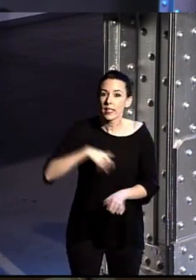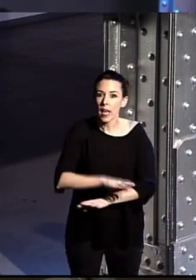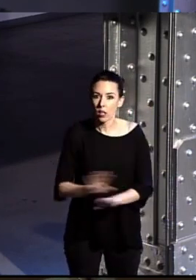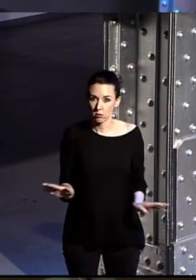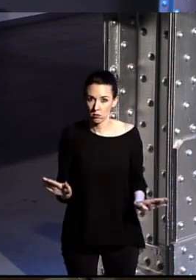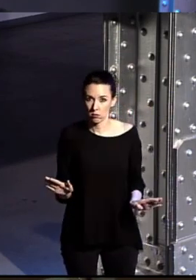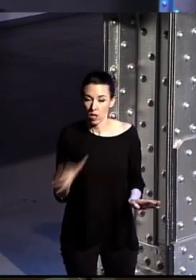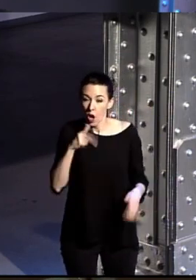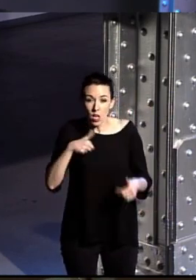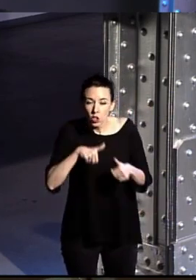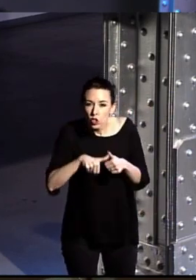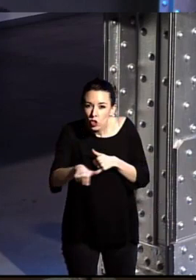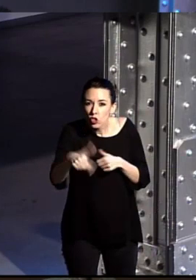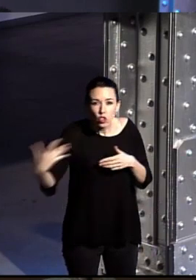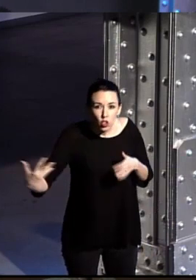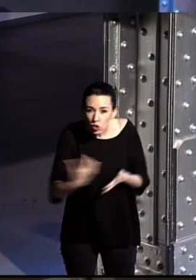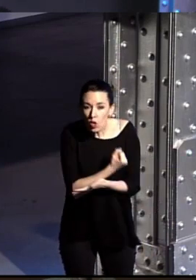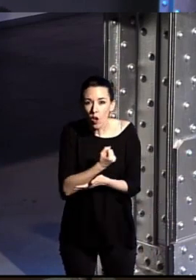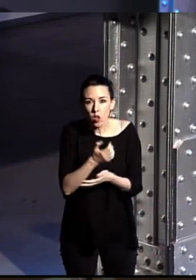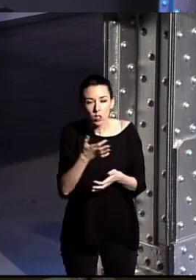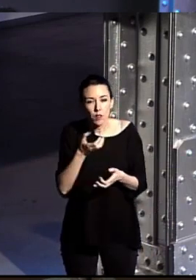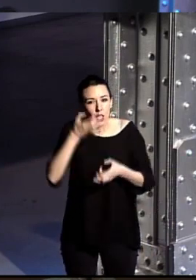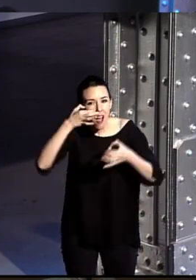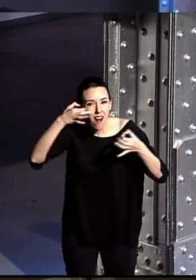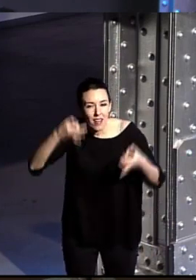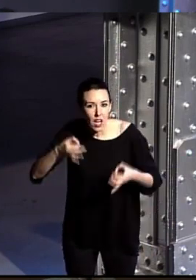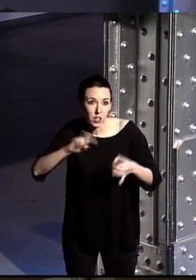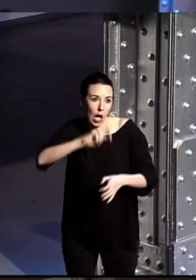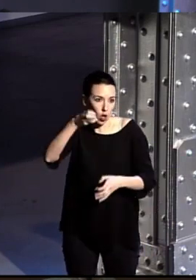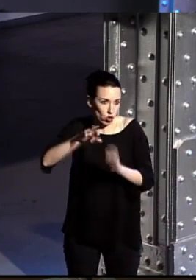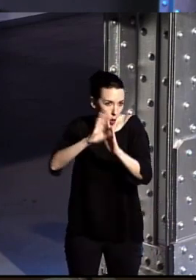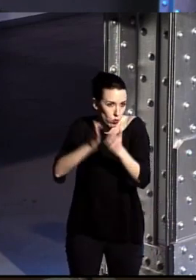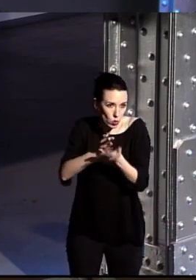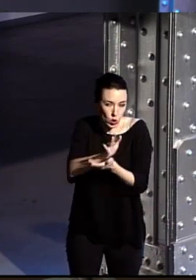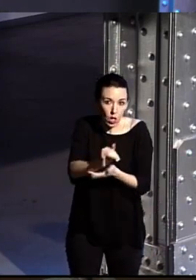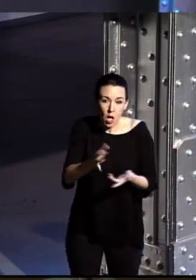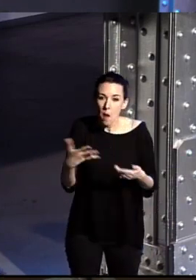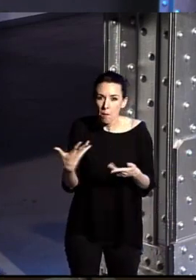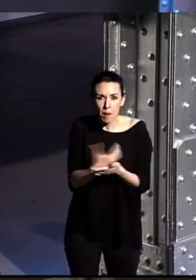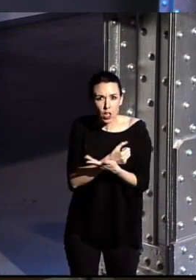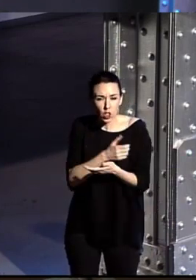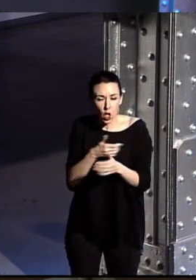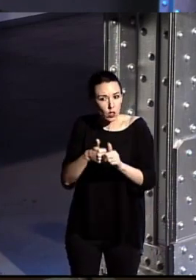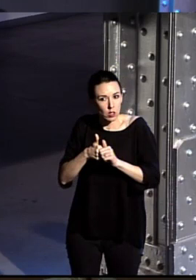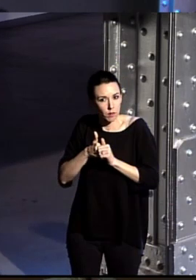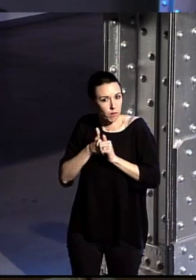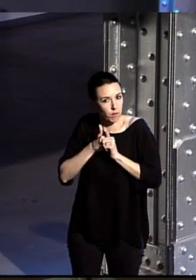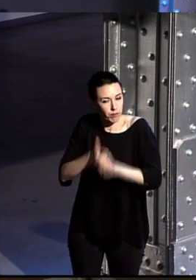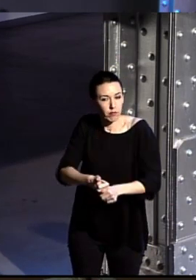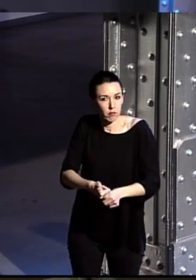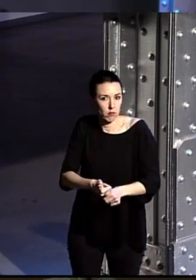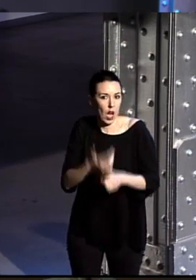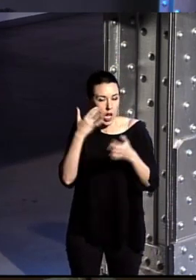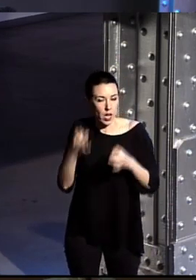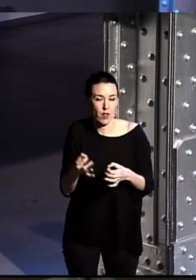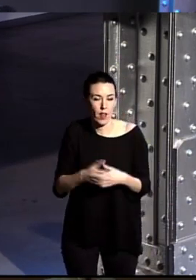Y a partir de ahí, todo lo que pasa es un relato realista, en otro mundo y tal, pero está absolutamente pegado a